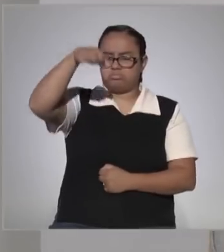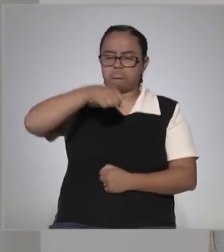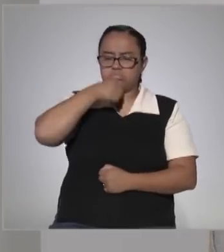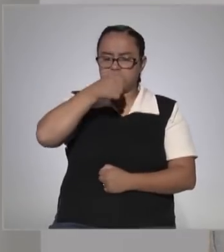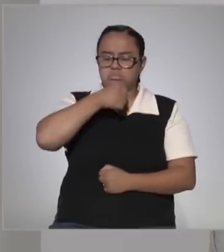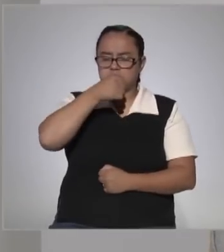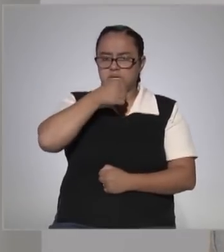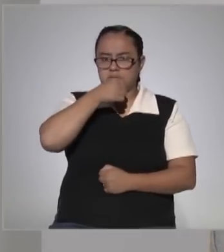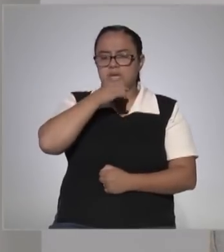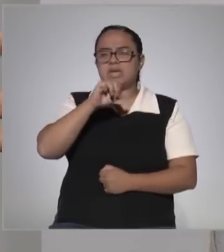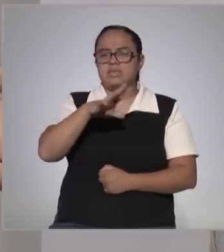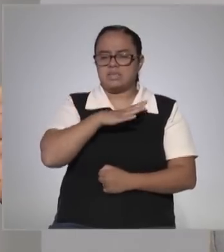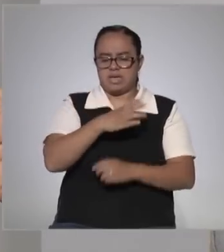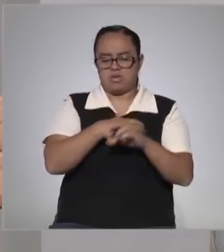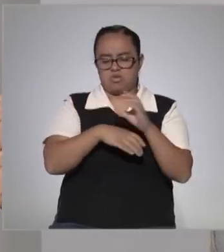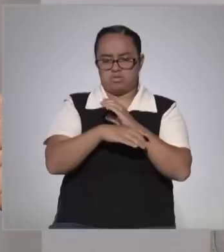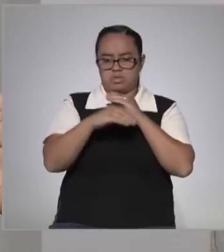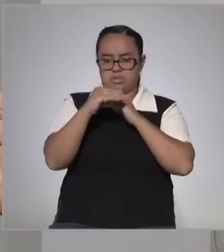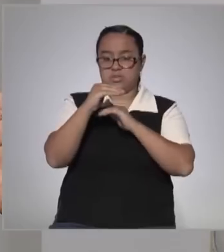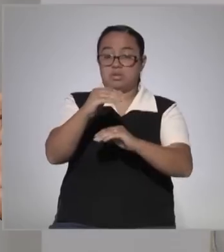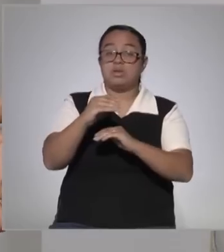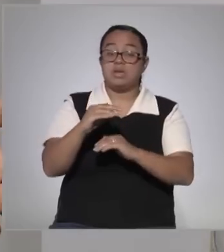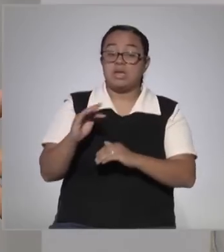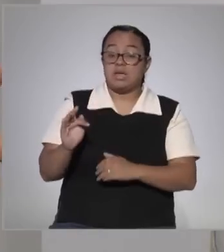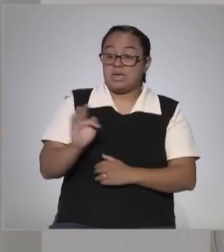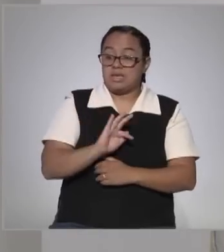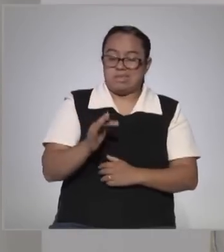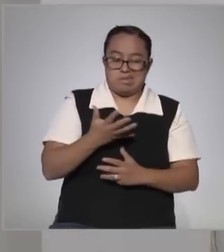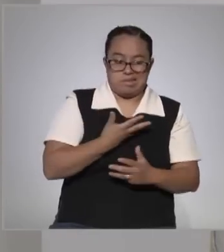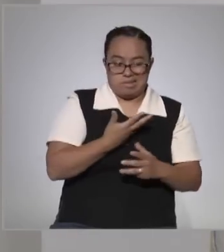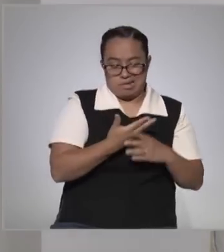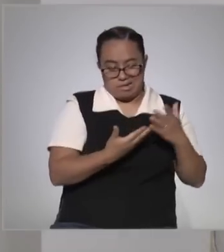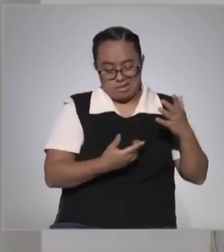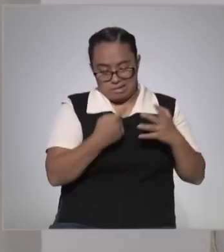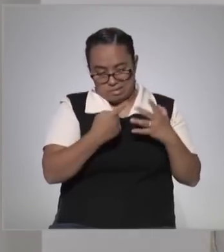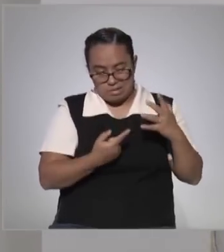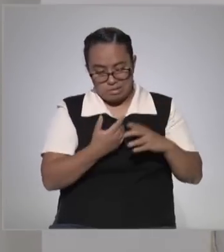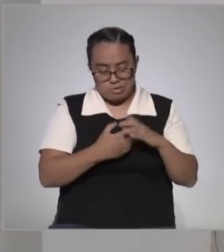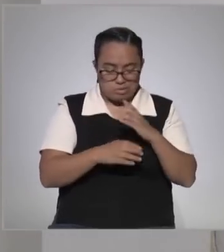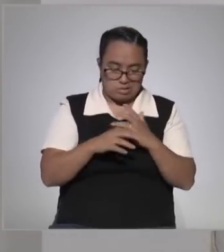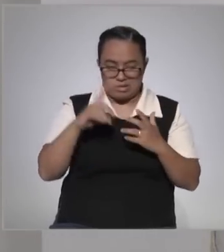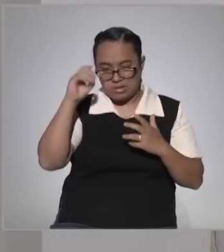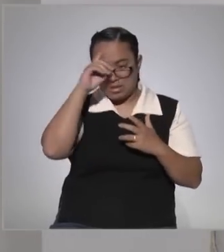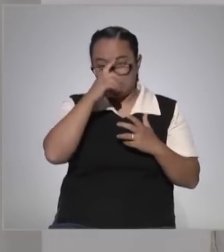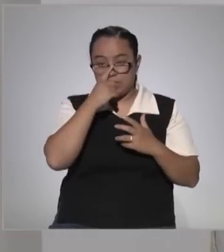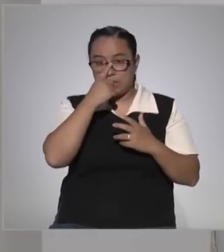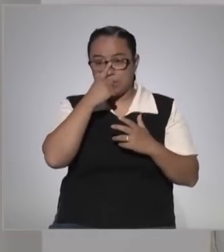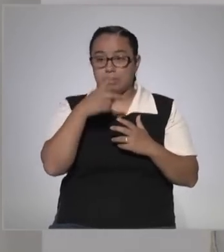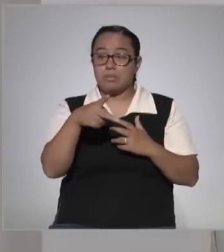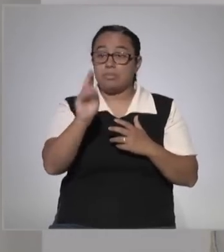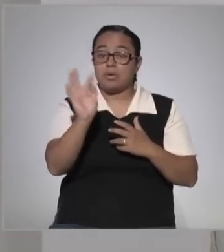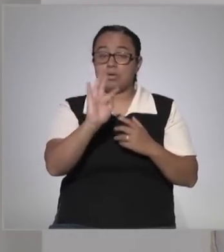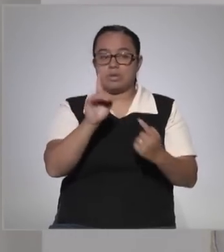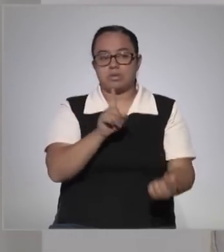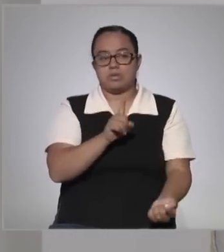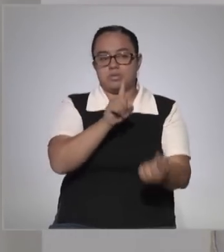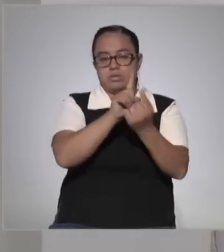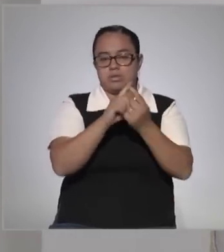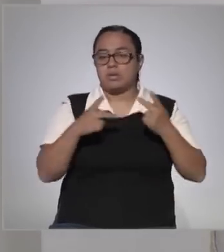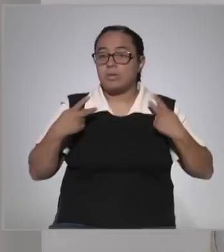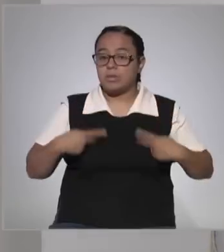va a limitar, o sea, porque si no tienes tantos recursos, por supuesto que, bueno, a menos que te encuentres a alguien que